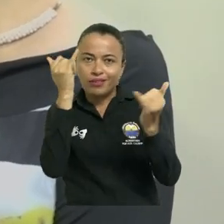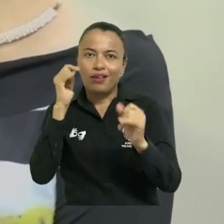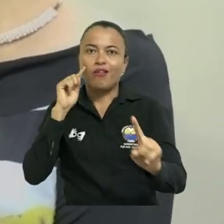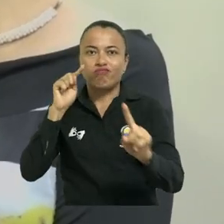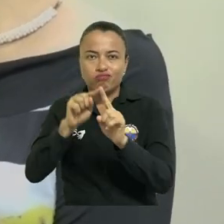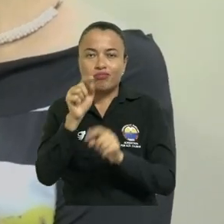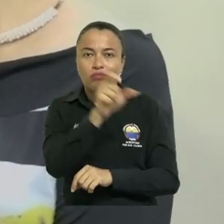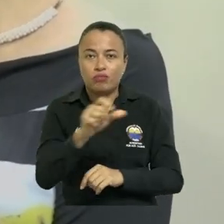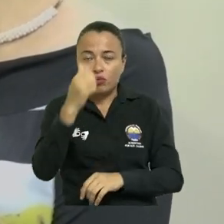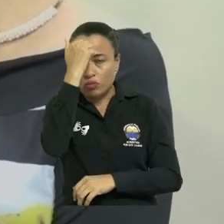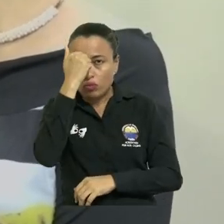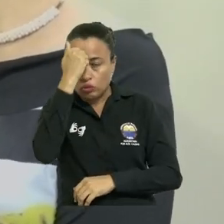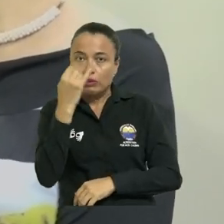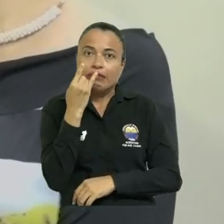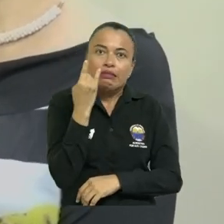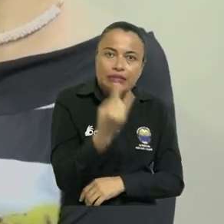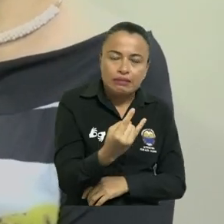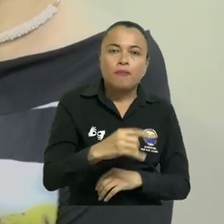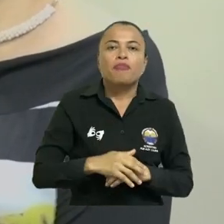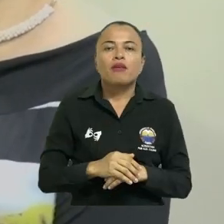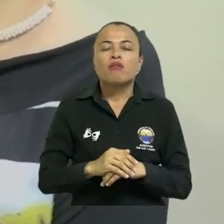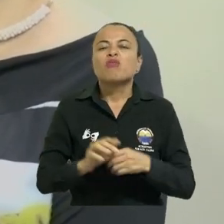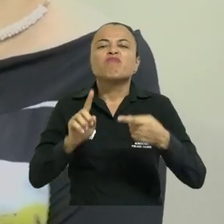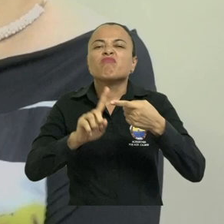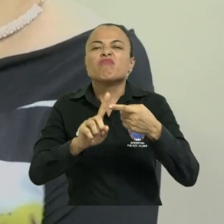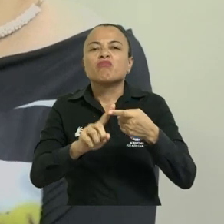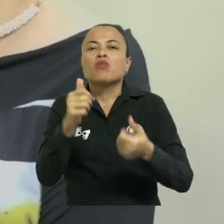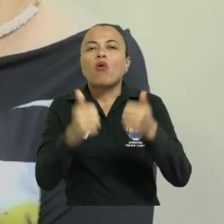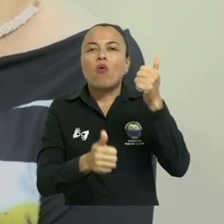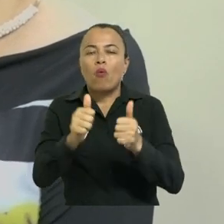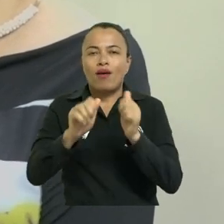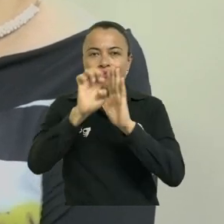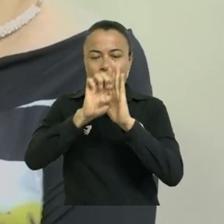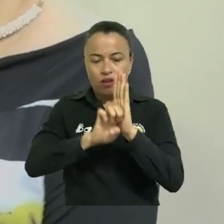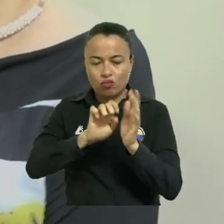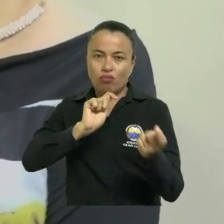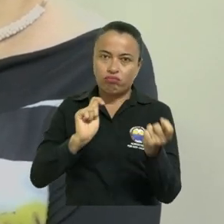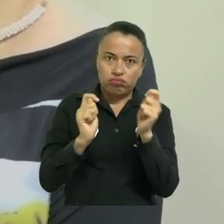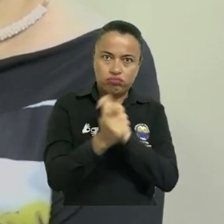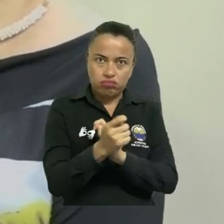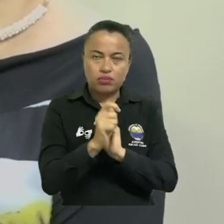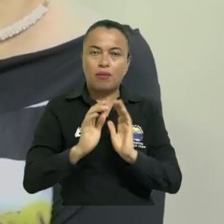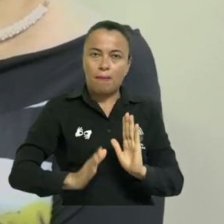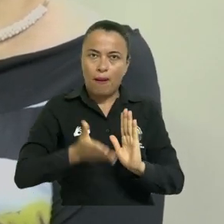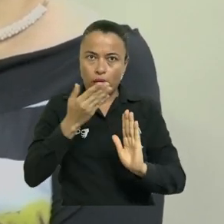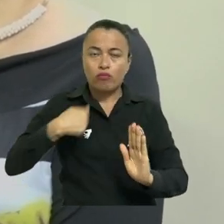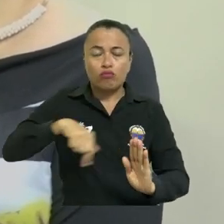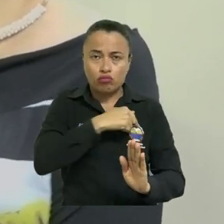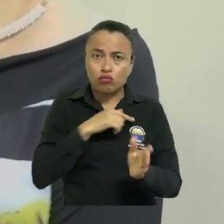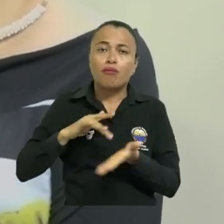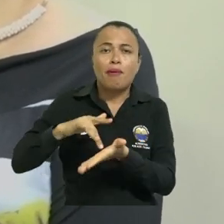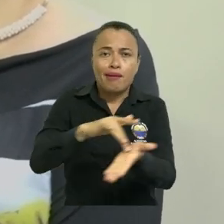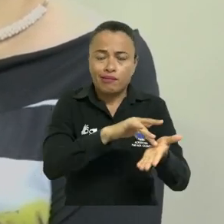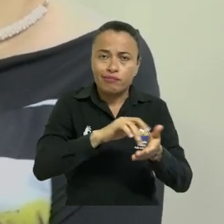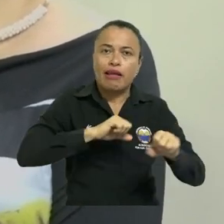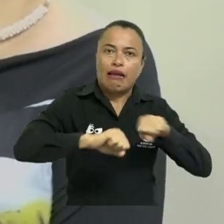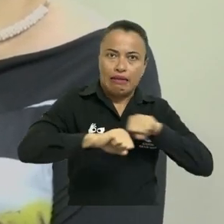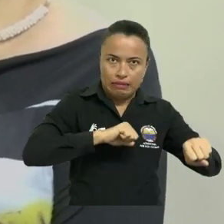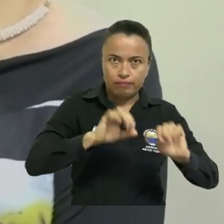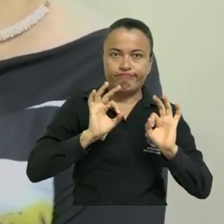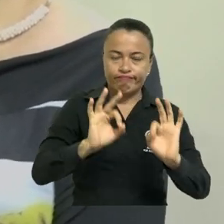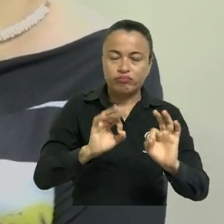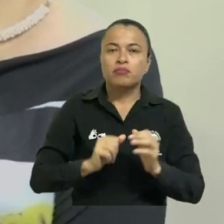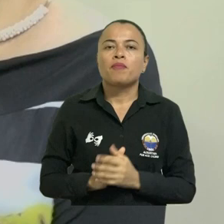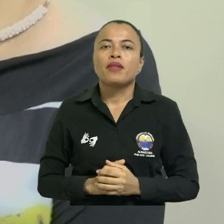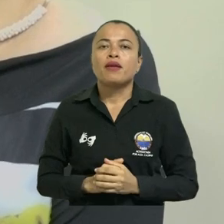varias iniciativas de gran interés para los profesores, una de las cuales es la reforma del Estatuto Profesoral, en las cuales hemos tenido la oportunidad